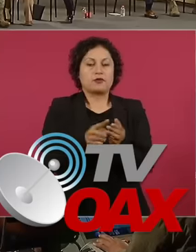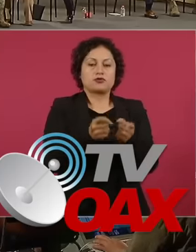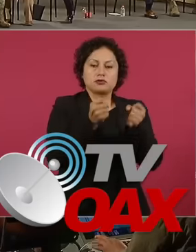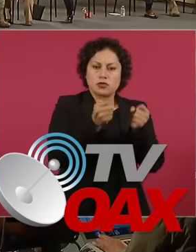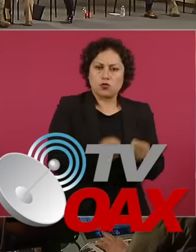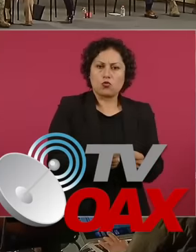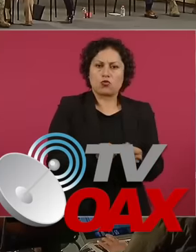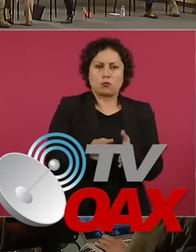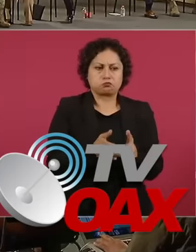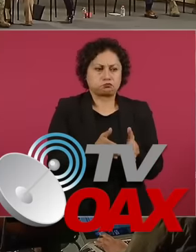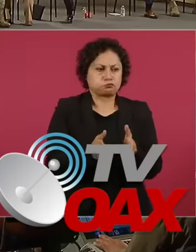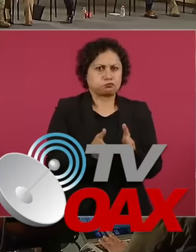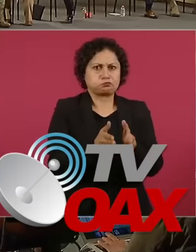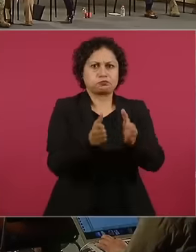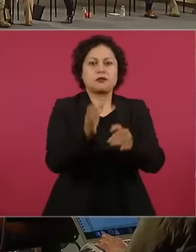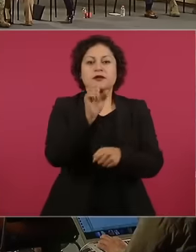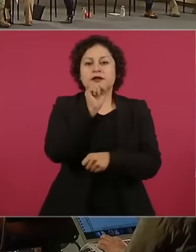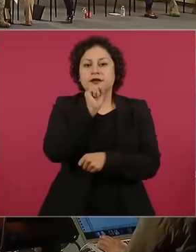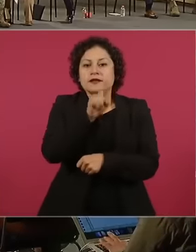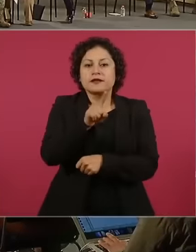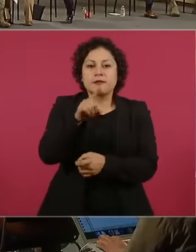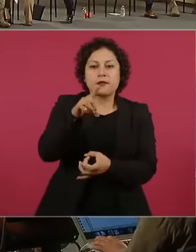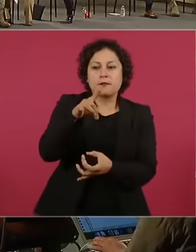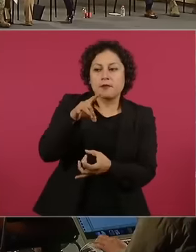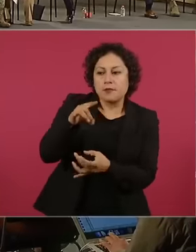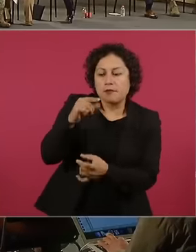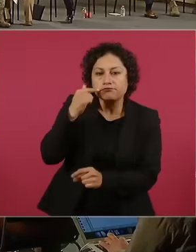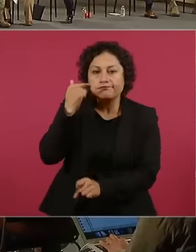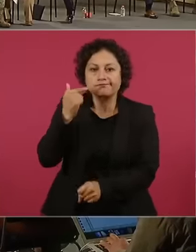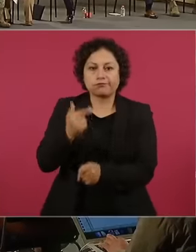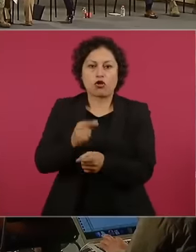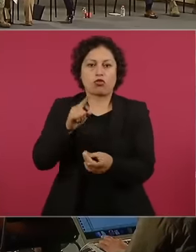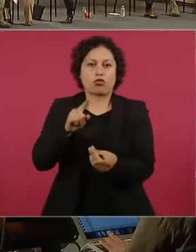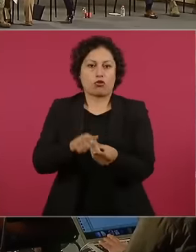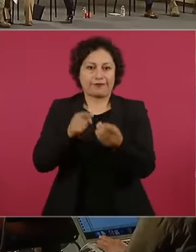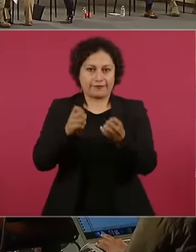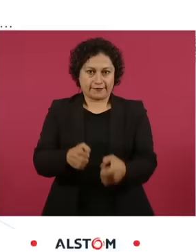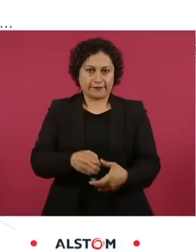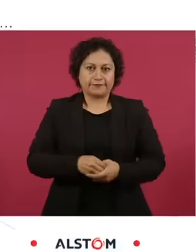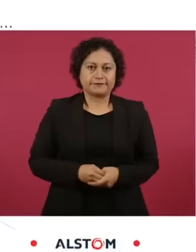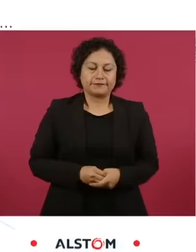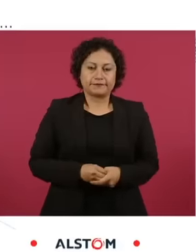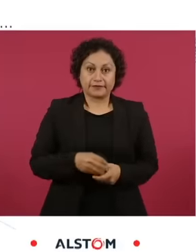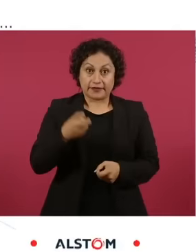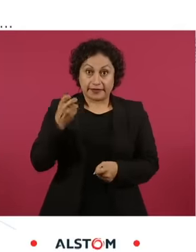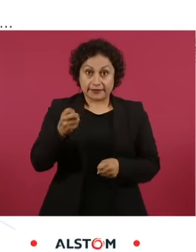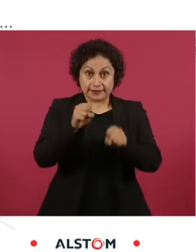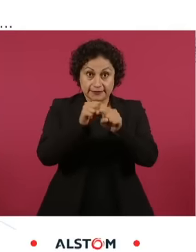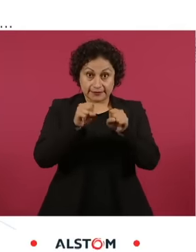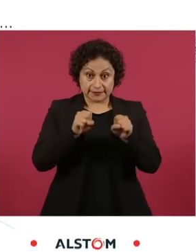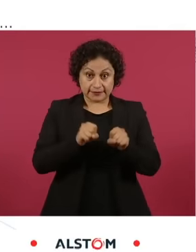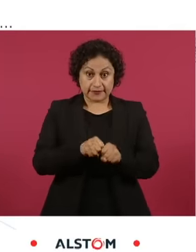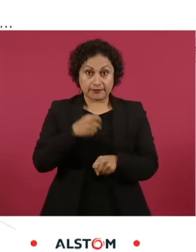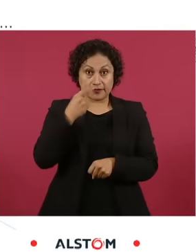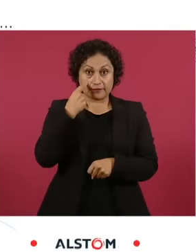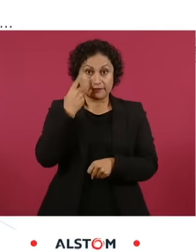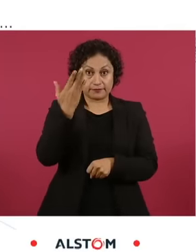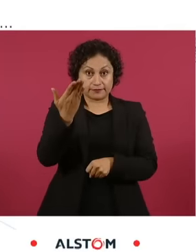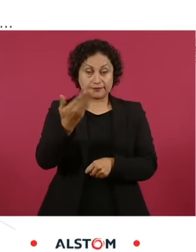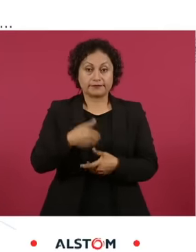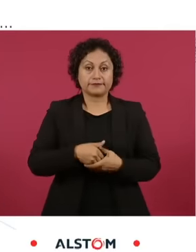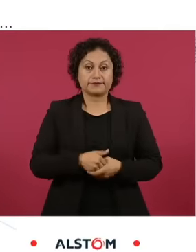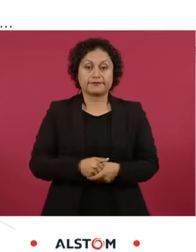momento y la comunicación en tiempo real pero para poder Instalar todo esto se necesita una gran